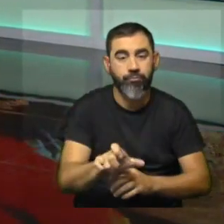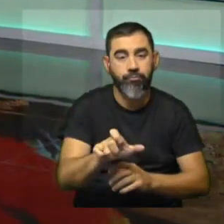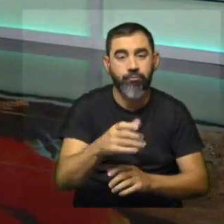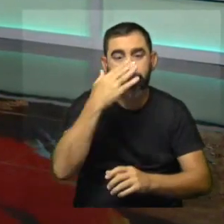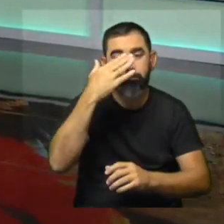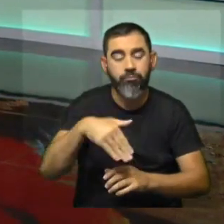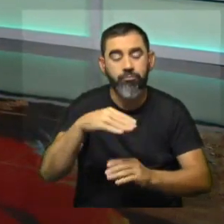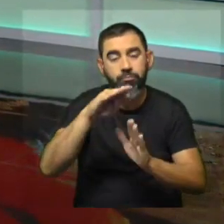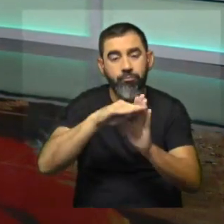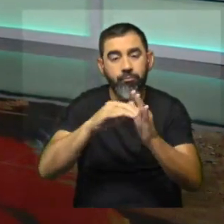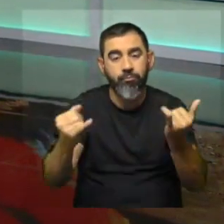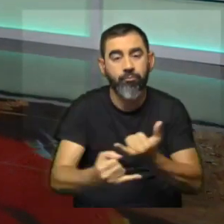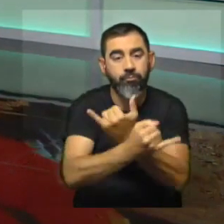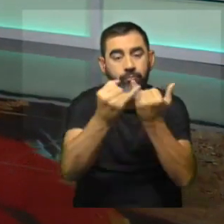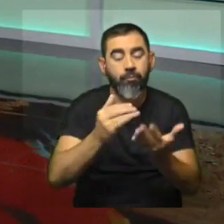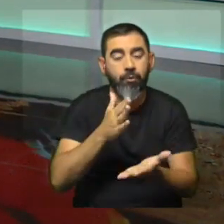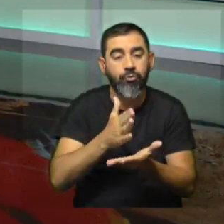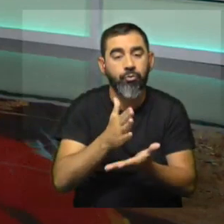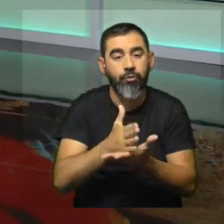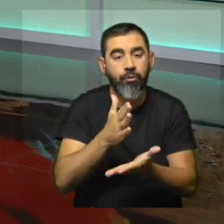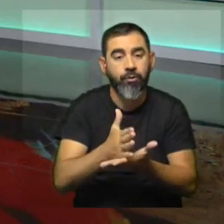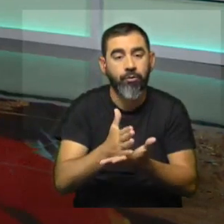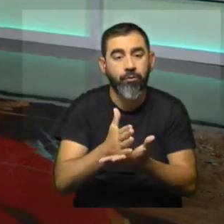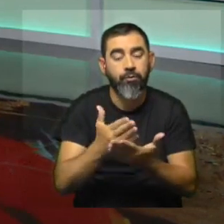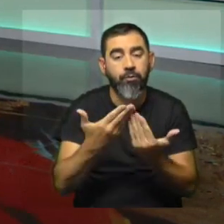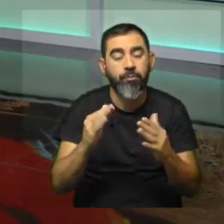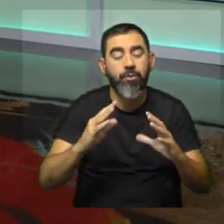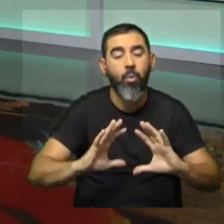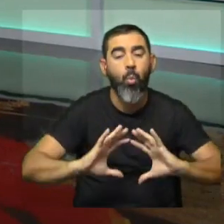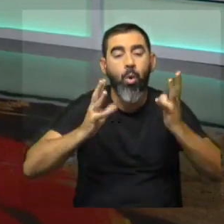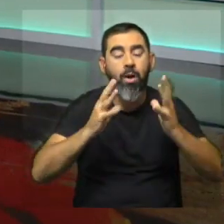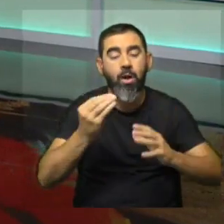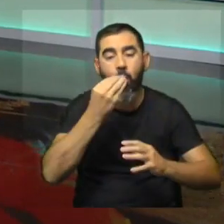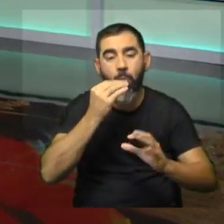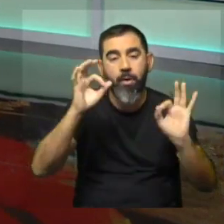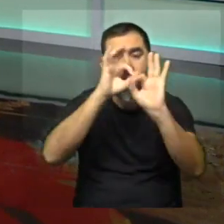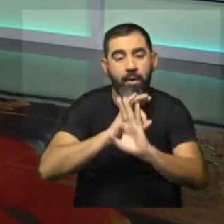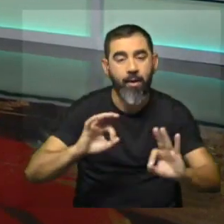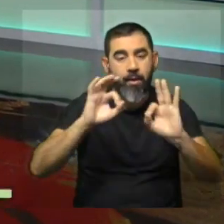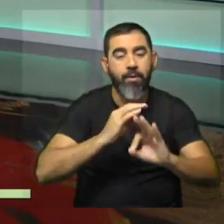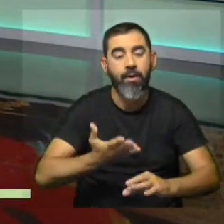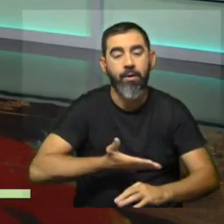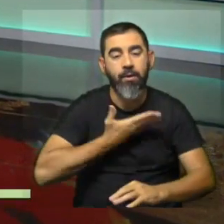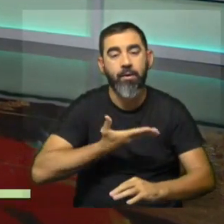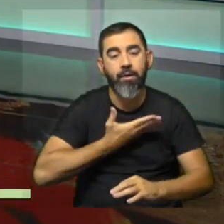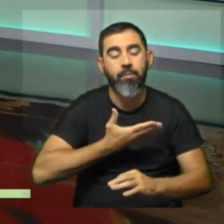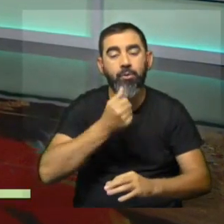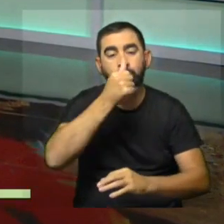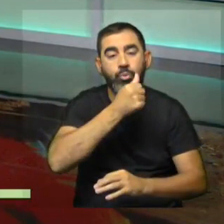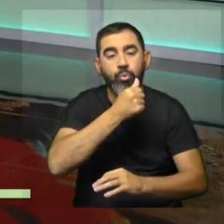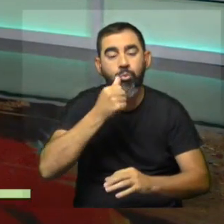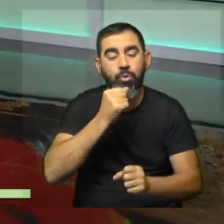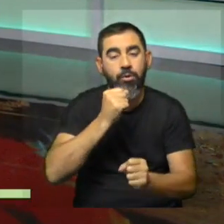última edición del programa de oportunidad laboral van a comenzar una huelga de hambre en reclamo de